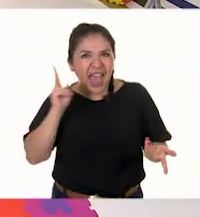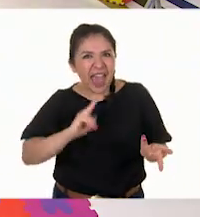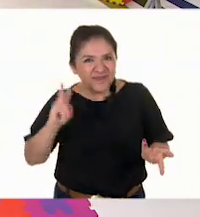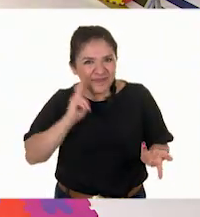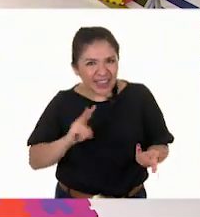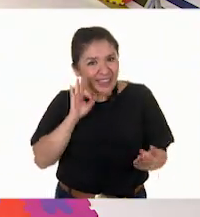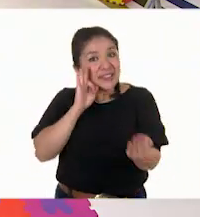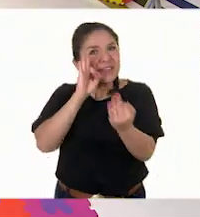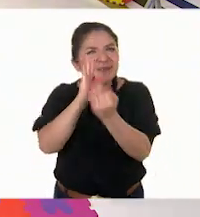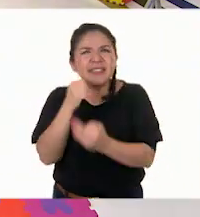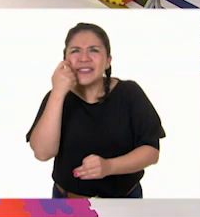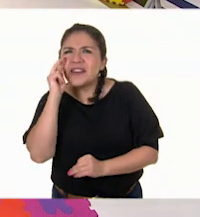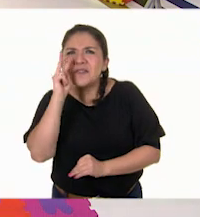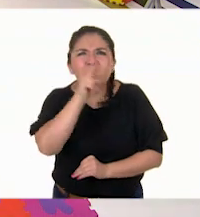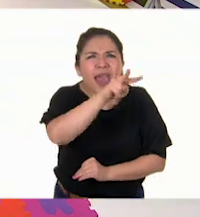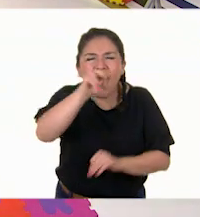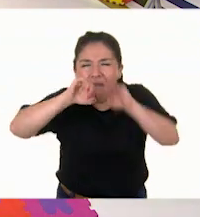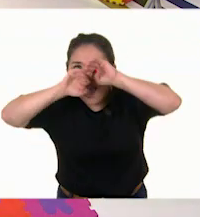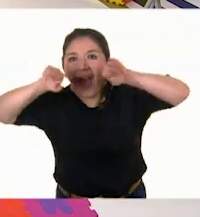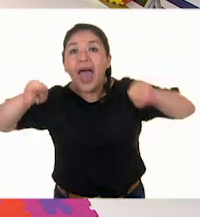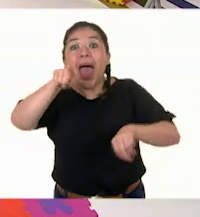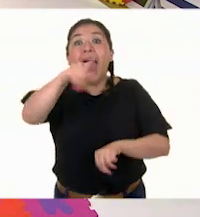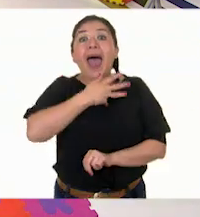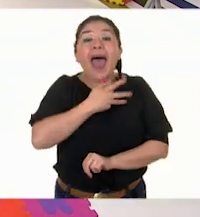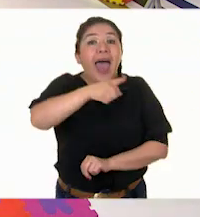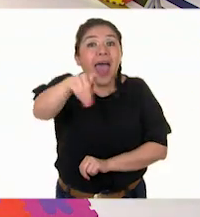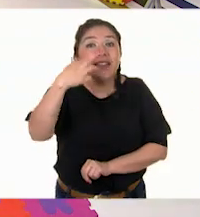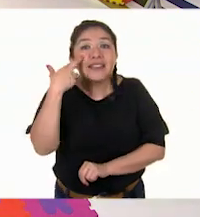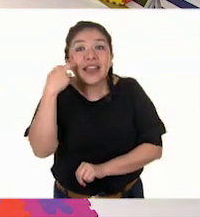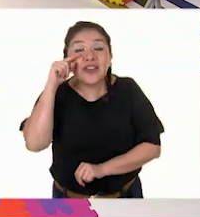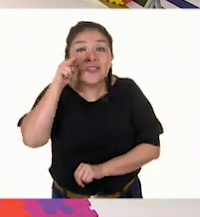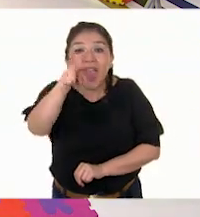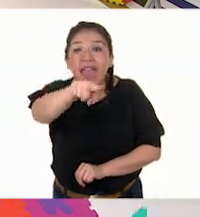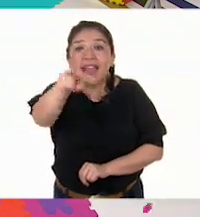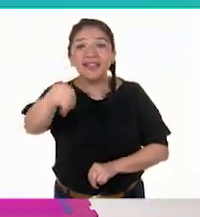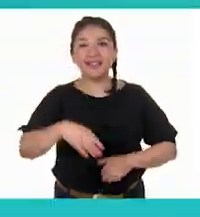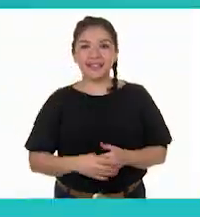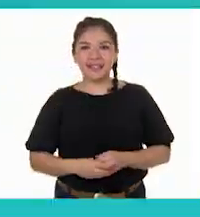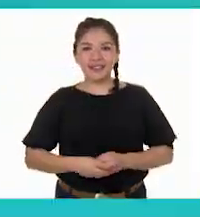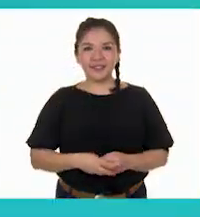está. Fíjense, ahí está. Vamos a ver el ratón. Ahí está el ratón. Ahí está. Ahí está.